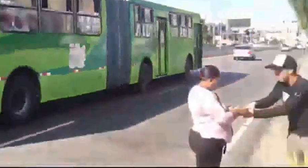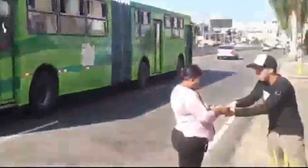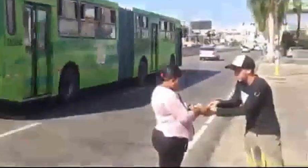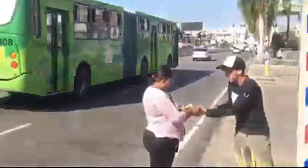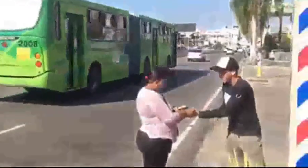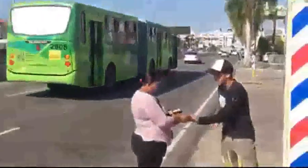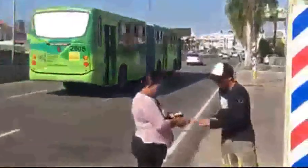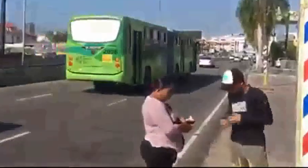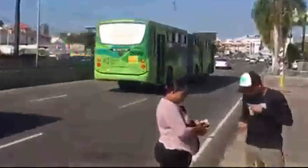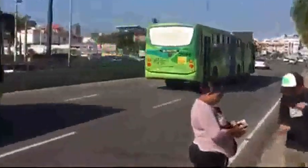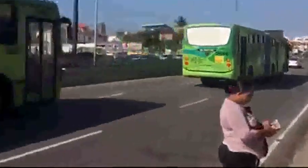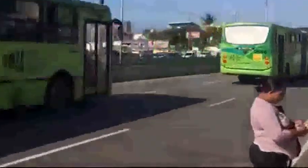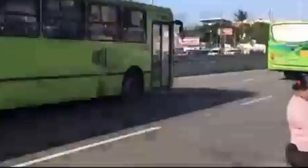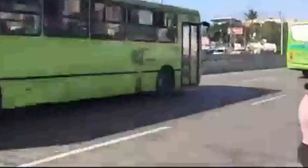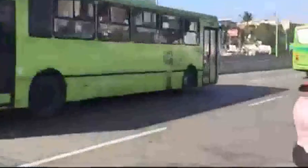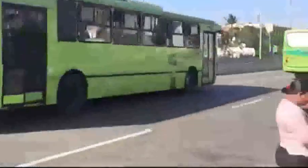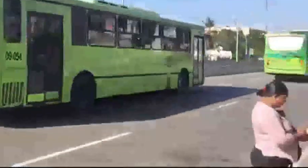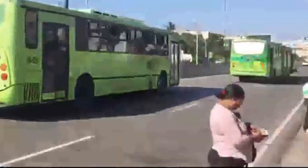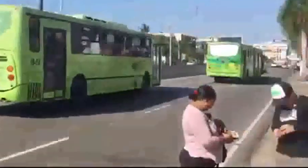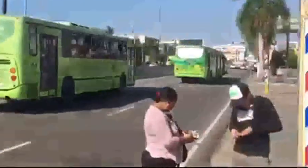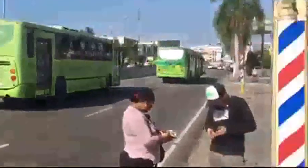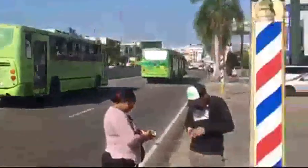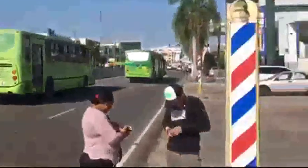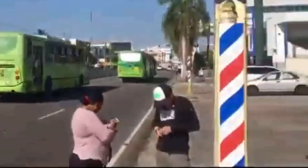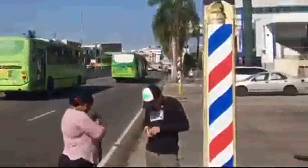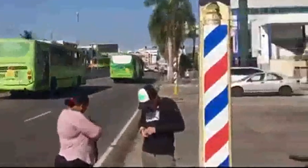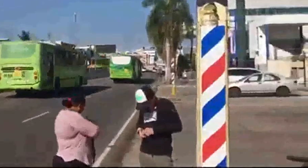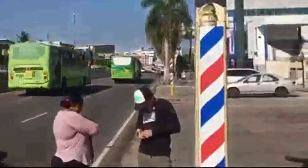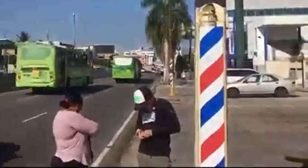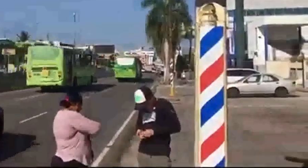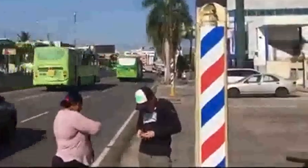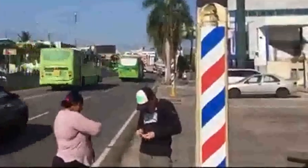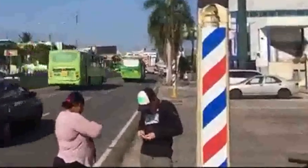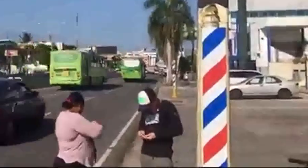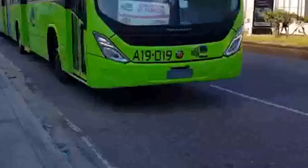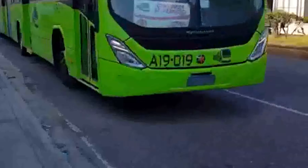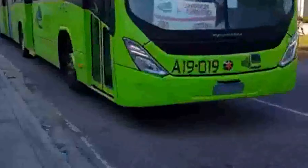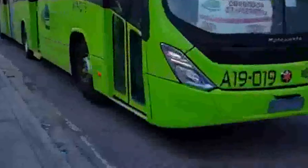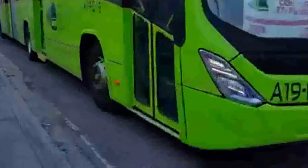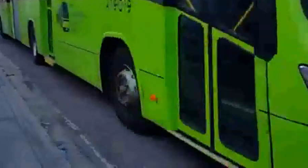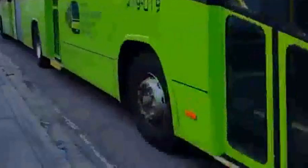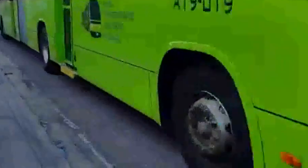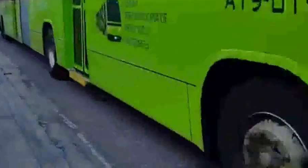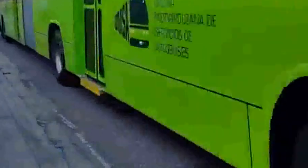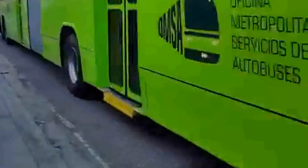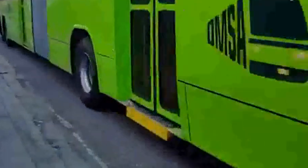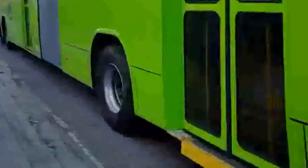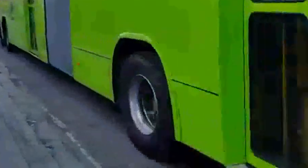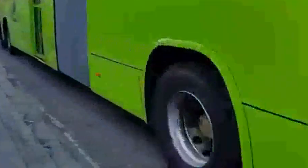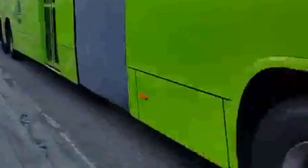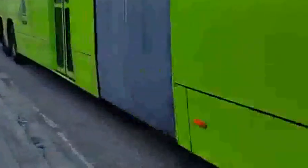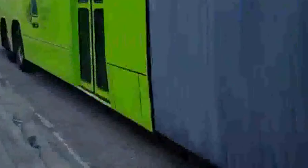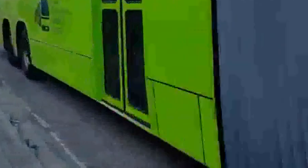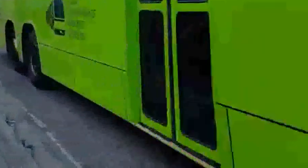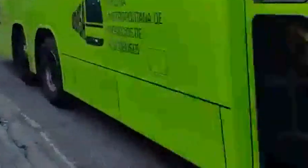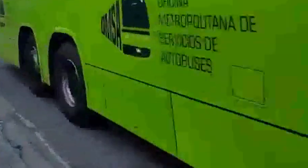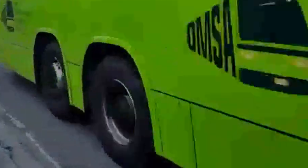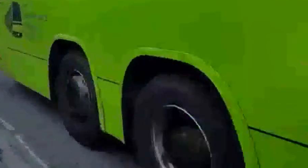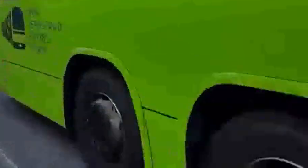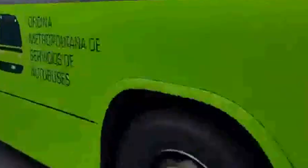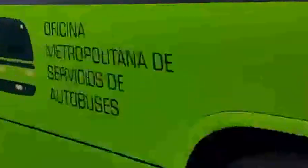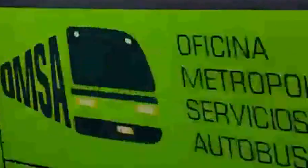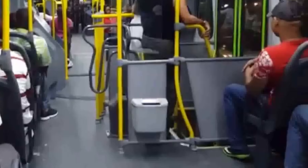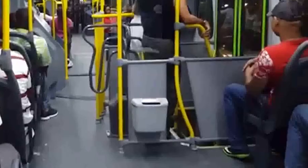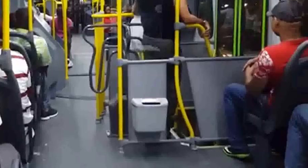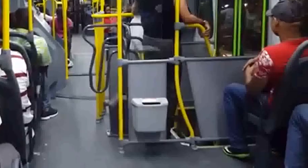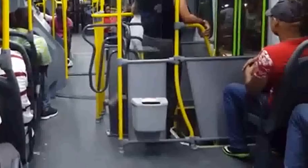la mañana a 6 de la tarde, sin aglomeraciones, con el uso obligatorio de mascarillas y con el 30% de su capacidad. Todo el